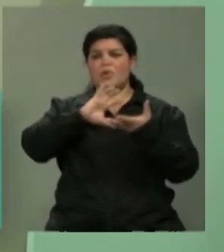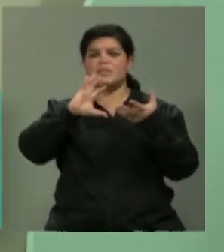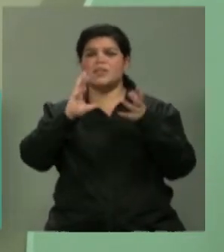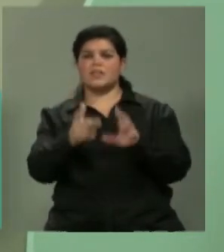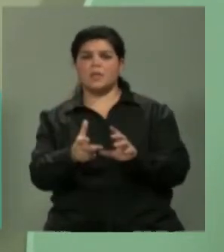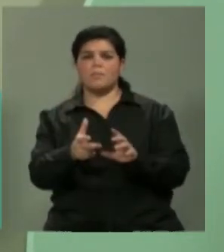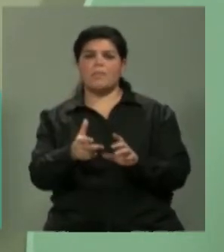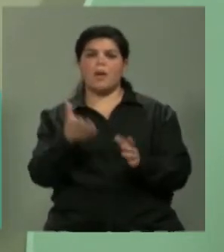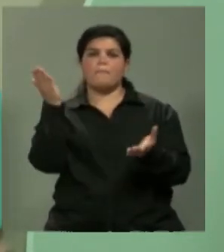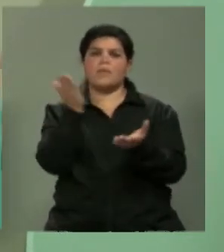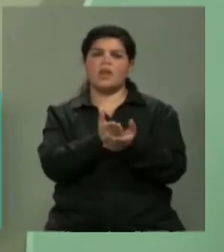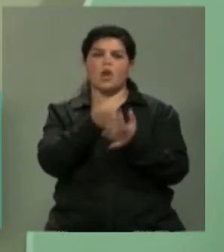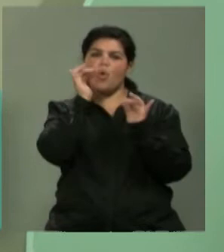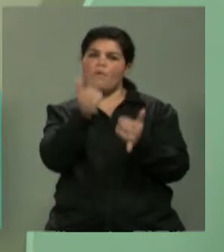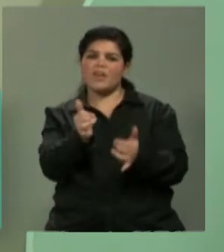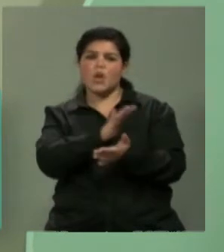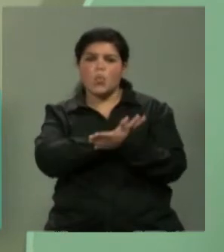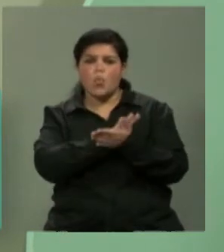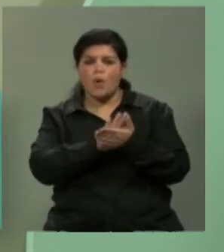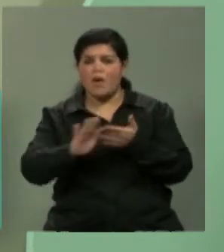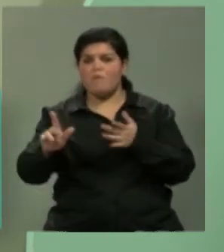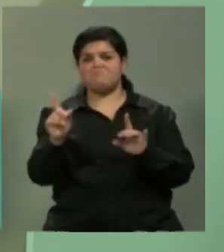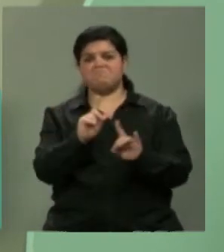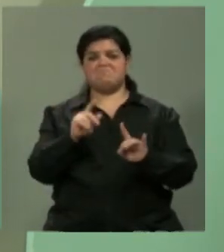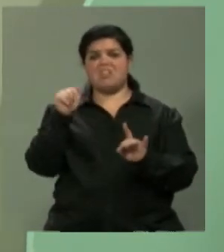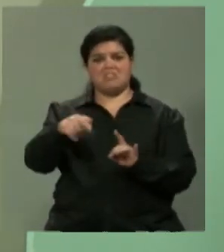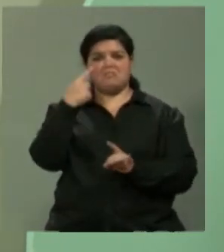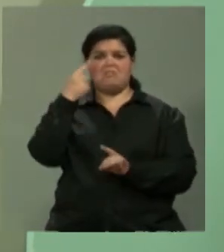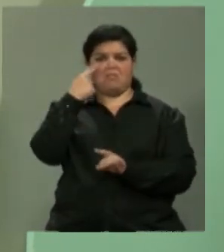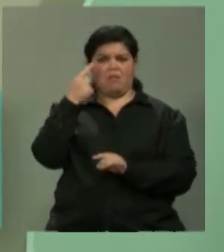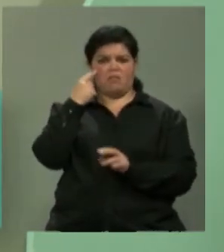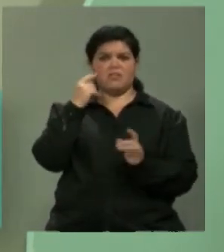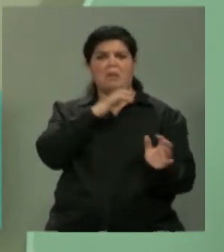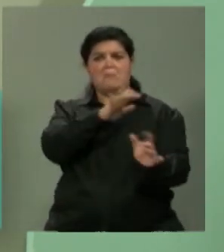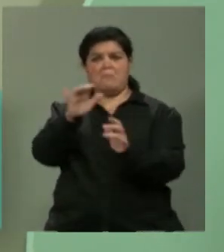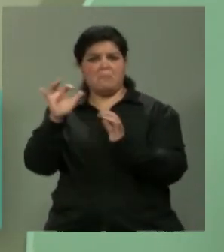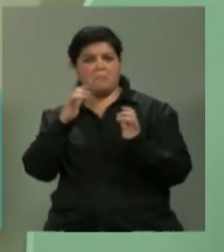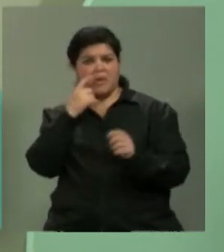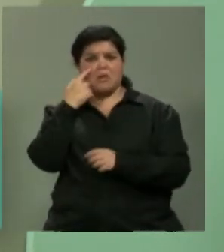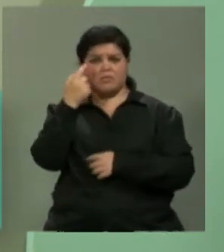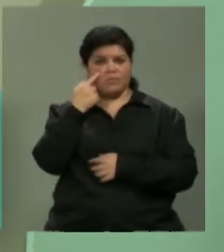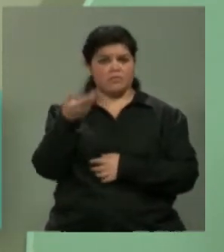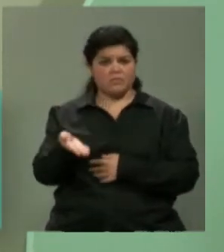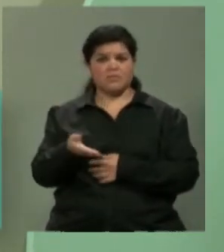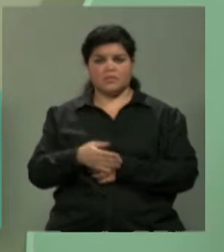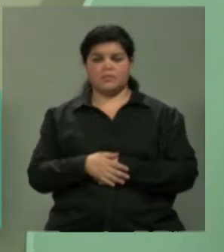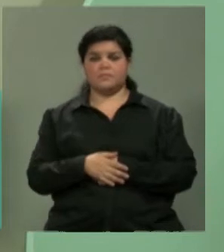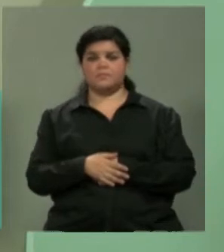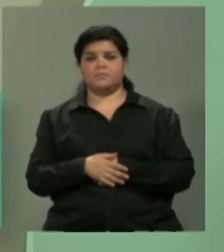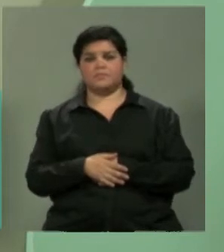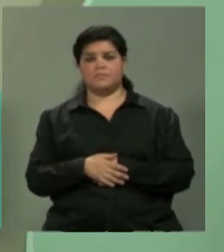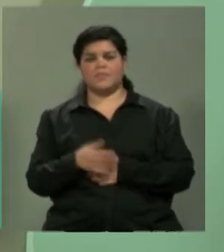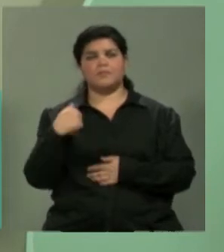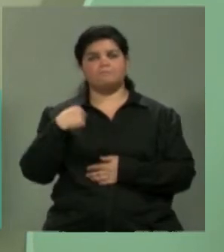sistema penal juvenil, o sea, no estamos discutiendo nada que no conozcamos. Y mi punto va en que